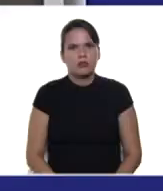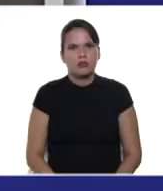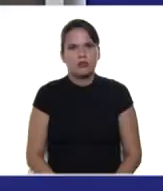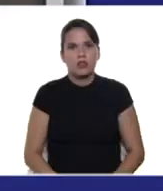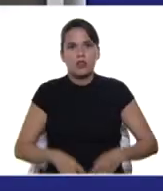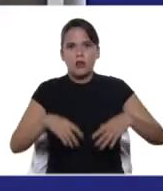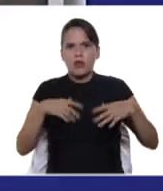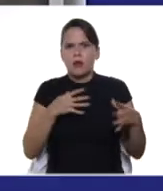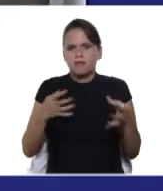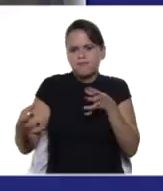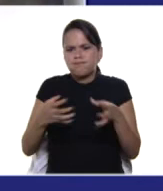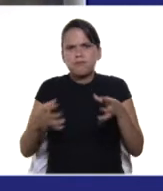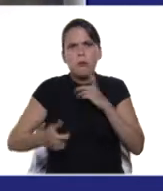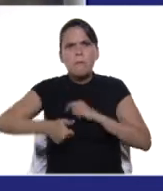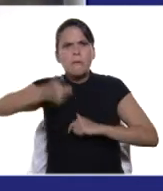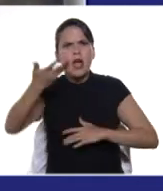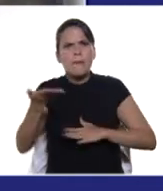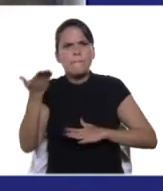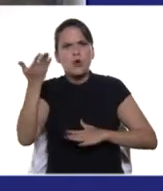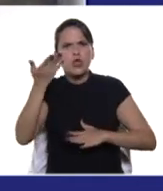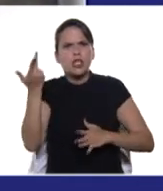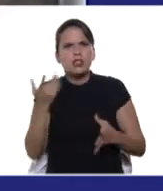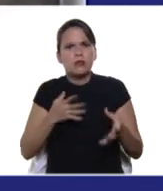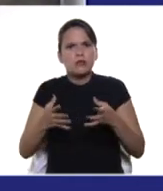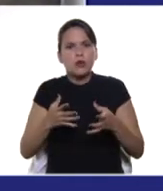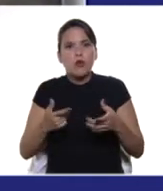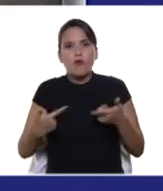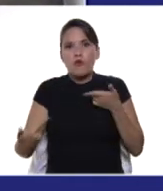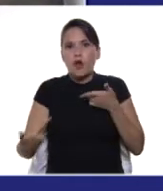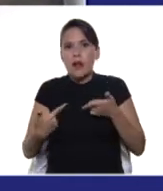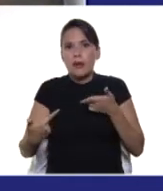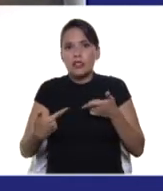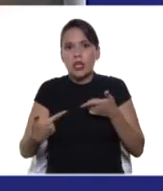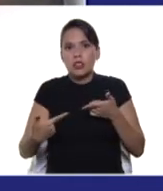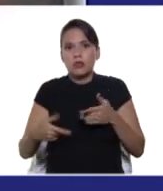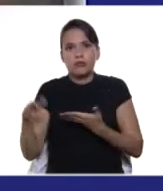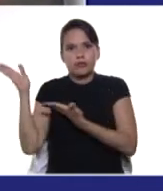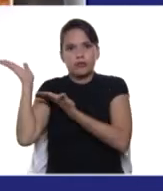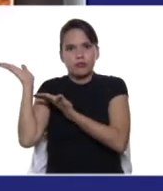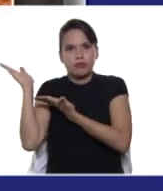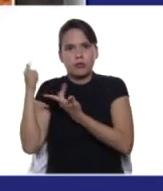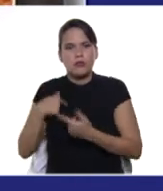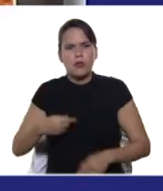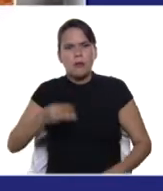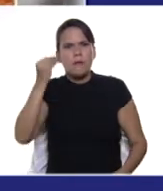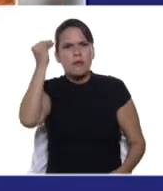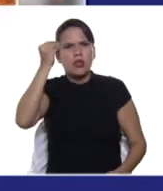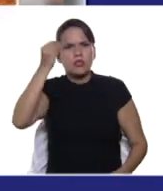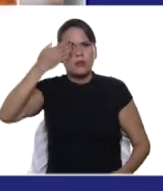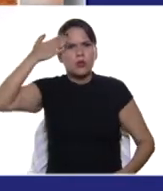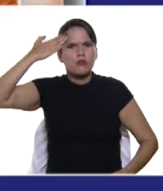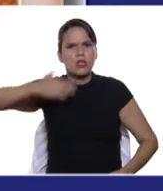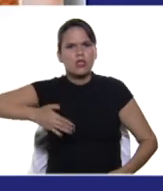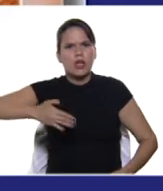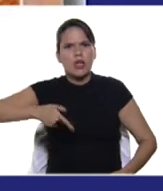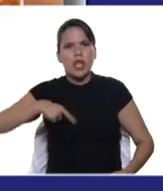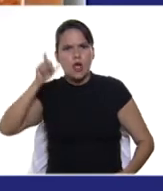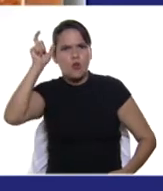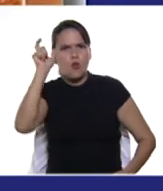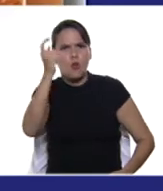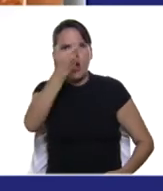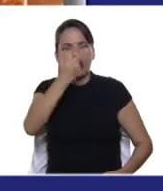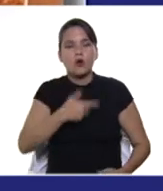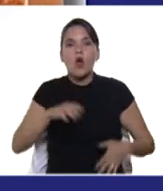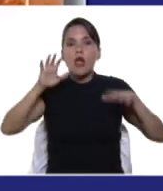Una de las batallas más importantes de la Guerra Federal fue la Batalla de Copley, un enfrentamiento militar librado en el estado Guárico,